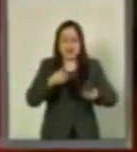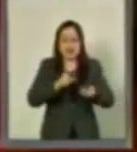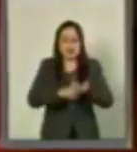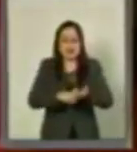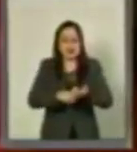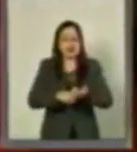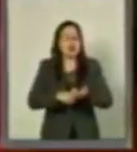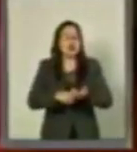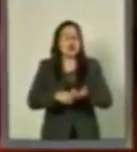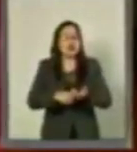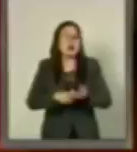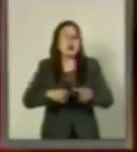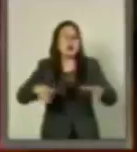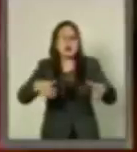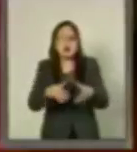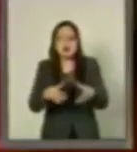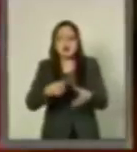corporación